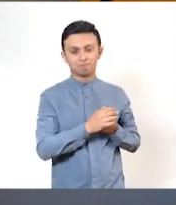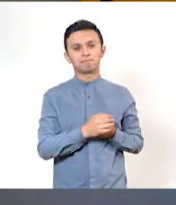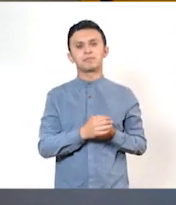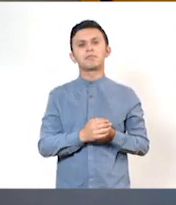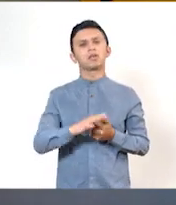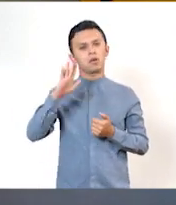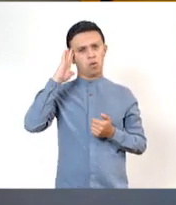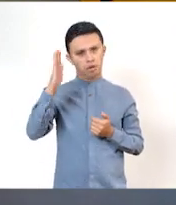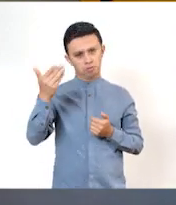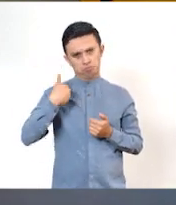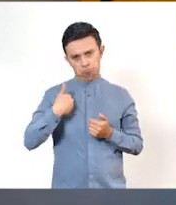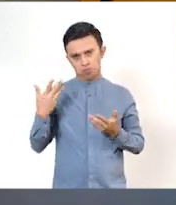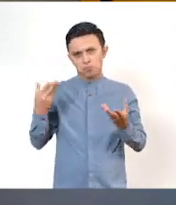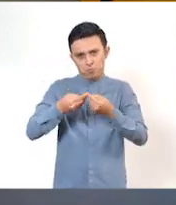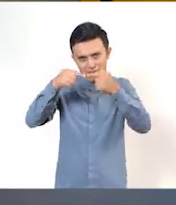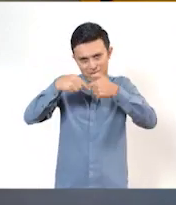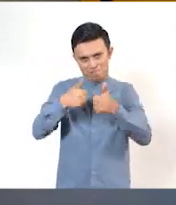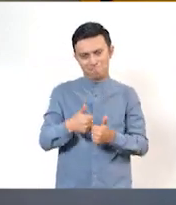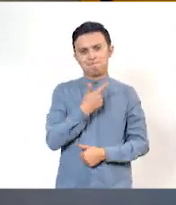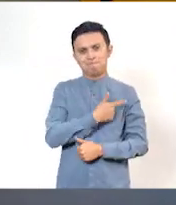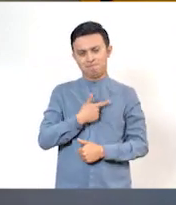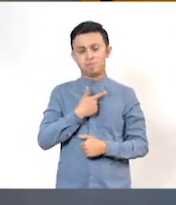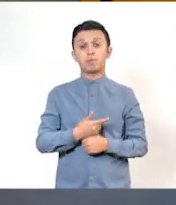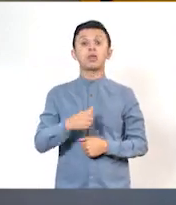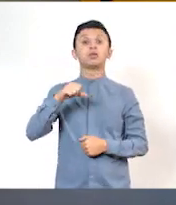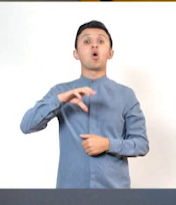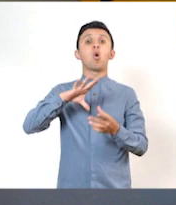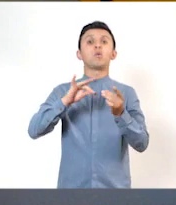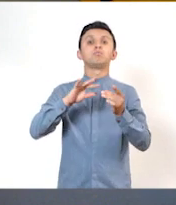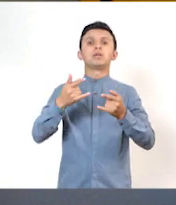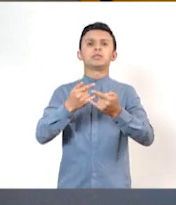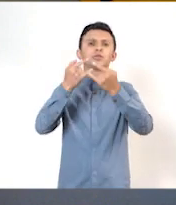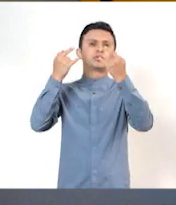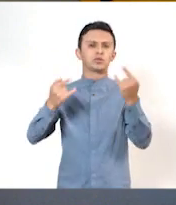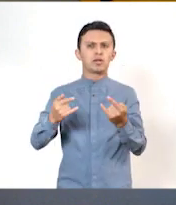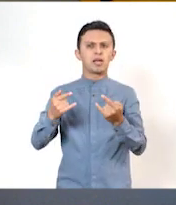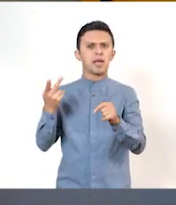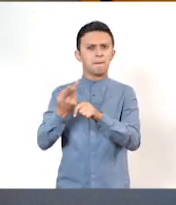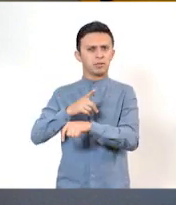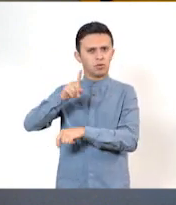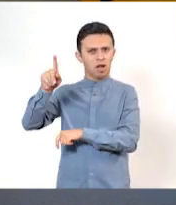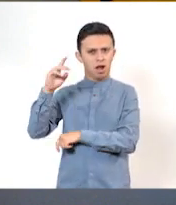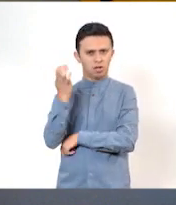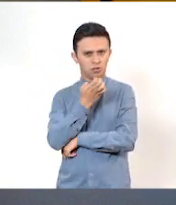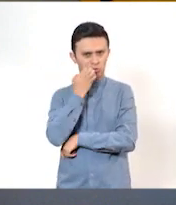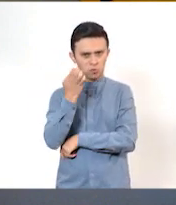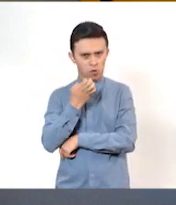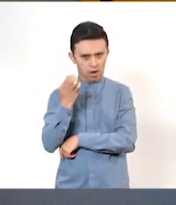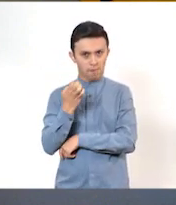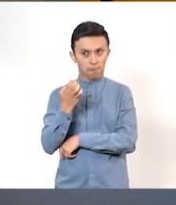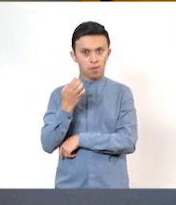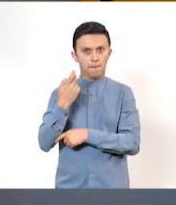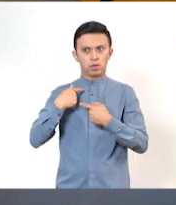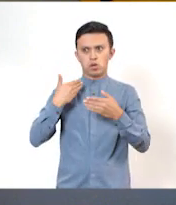Cristina. Hola. Hola, qué gusto estar con ustedes. Voy a contarles la historia de lo que ocurrió en un colegio. A nadie se le olvidó lo que